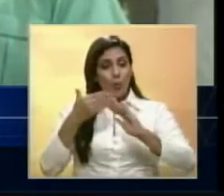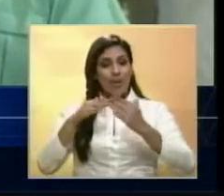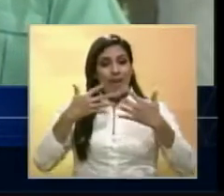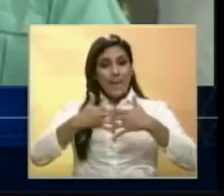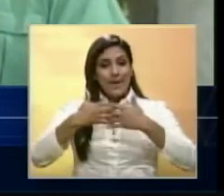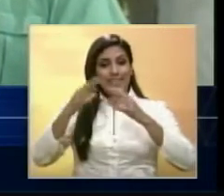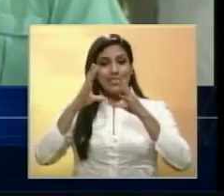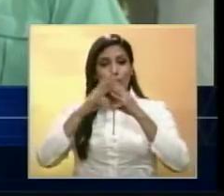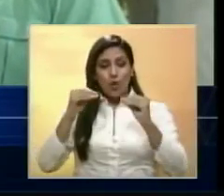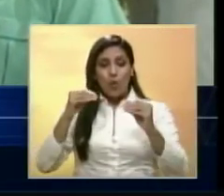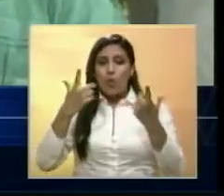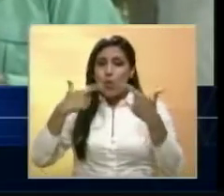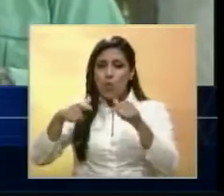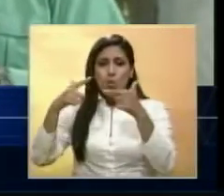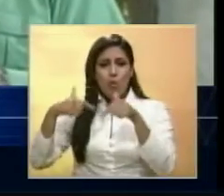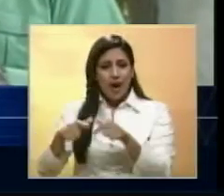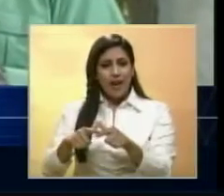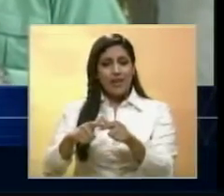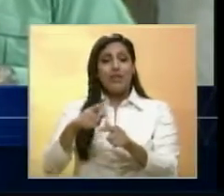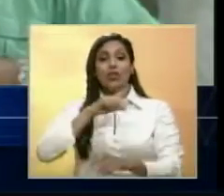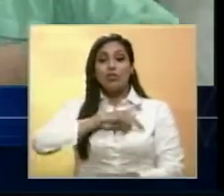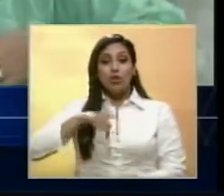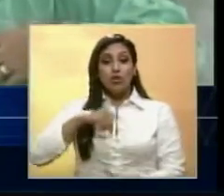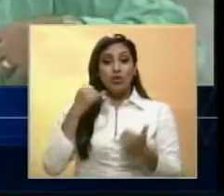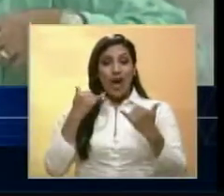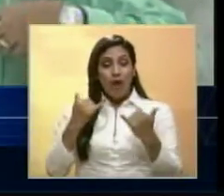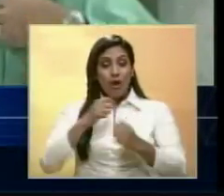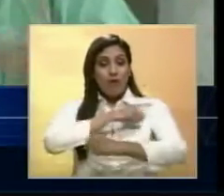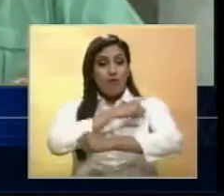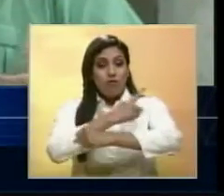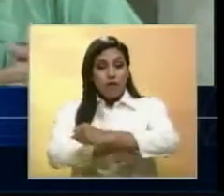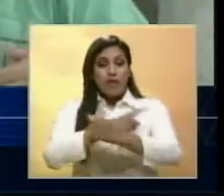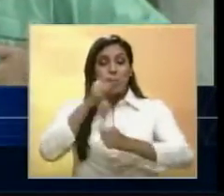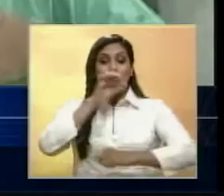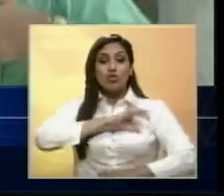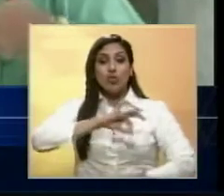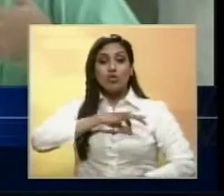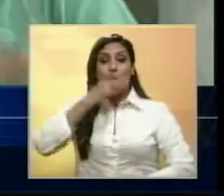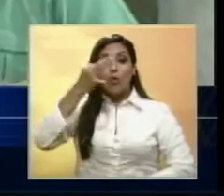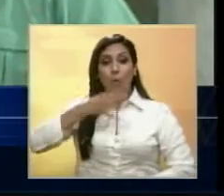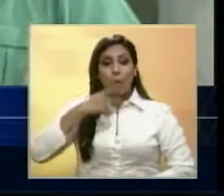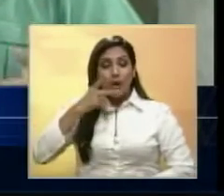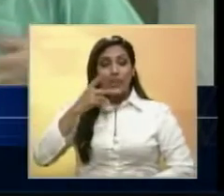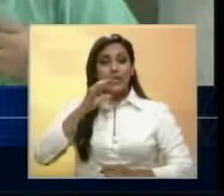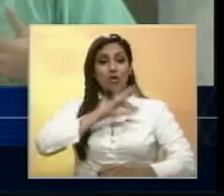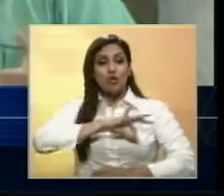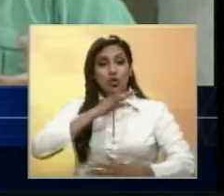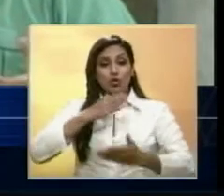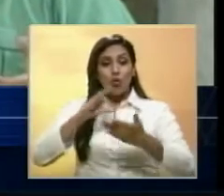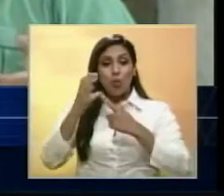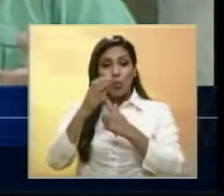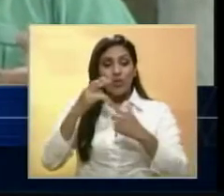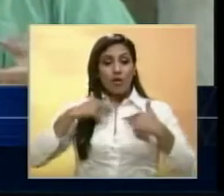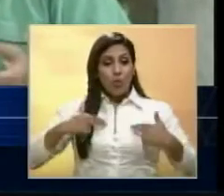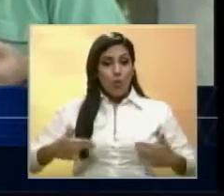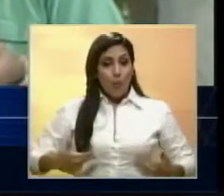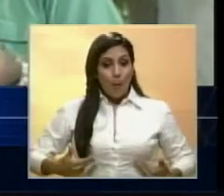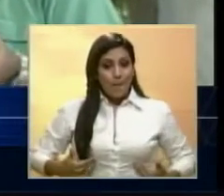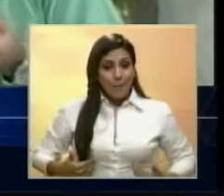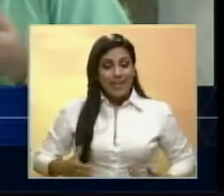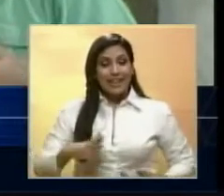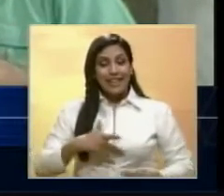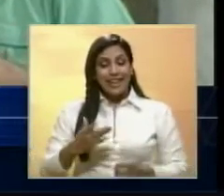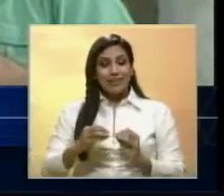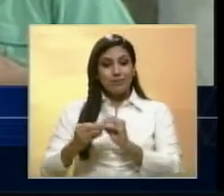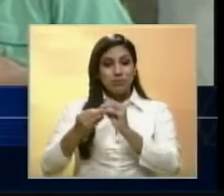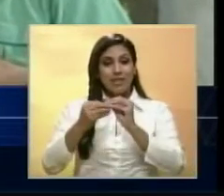Congreso de todos los sectores. Vamos a construir una gran fuerza sociopolítica, sociocultural, humana, que sea capaz